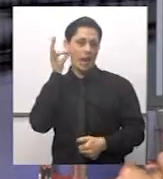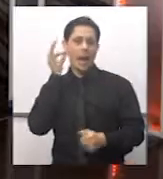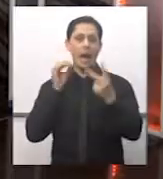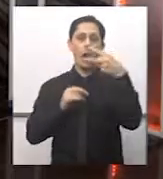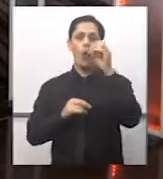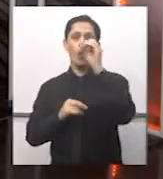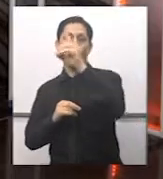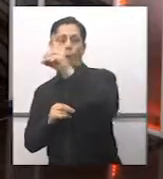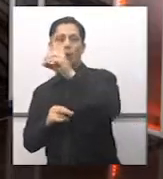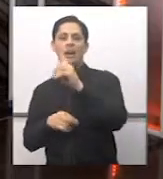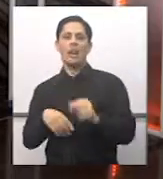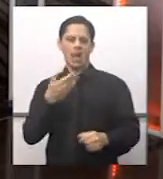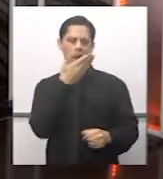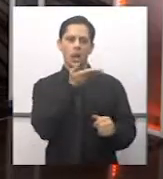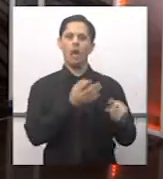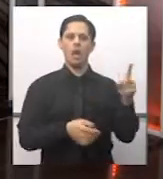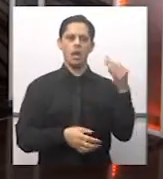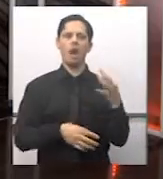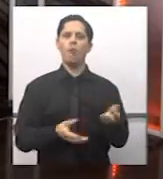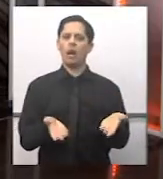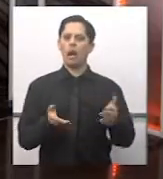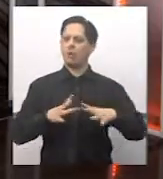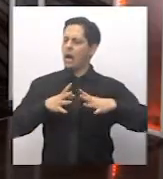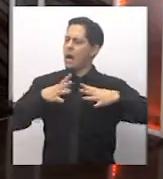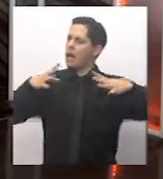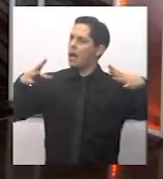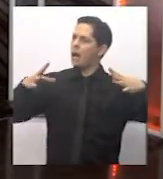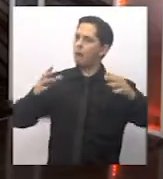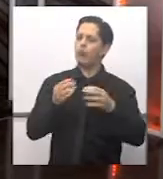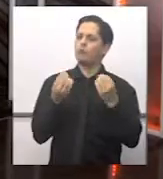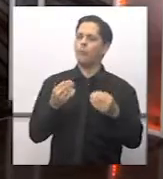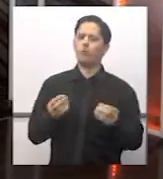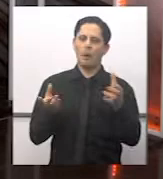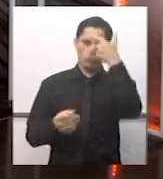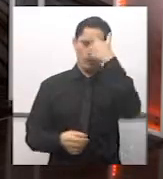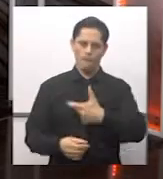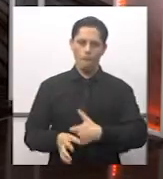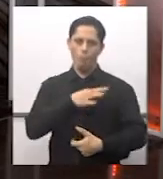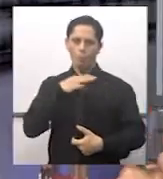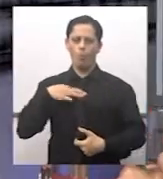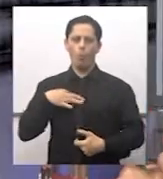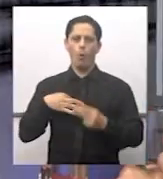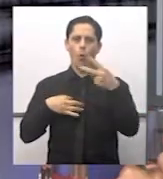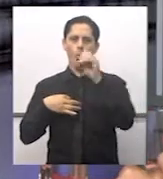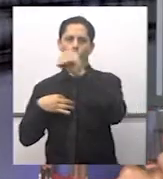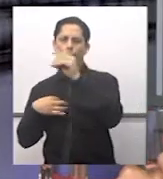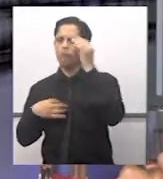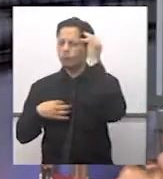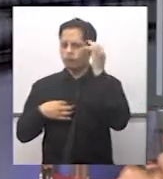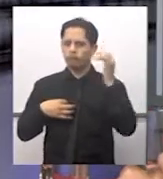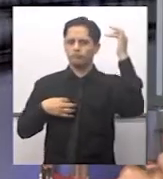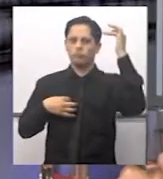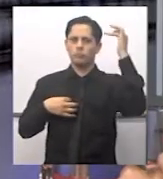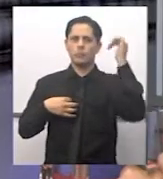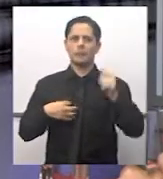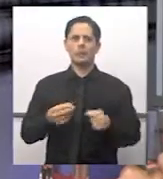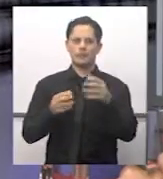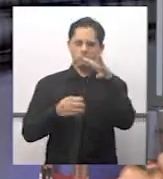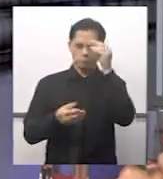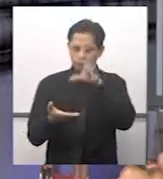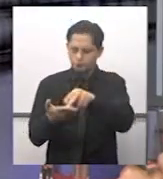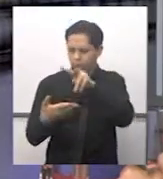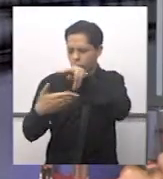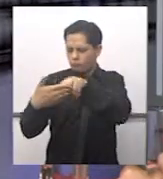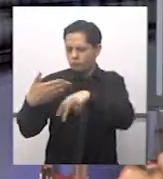primero es una gran ministra, una persona muy inteligente, muy conocedora del tema, y la ministra Hood señaló, bueno, esto nos va a